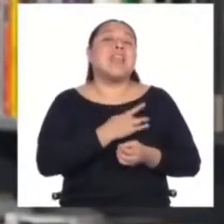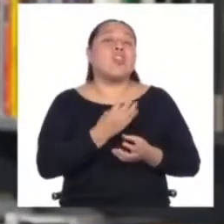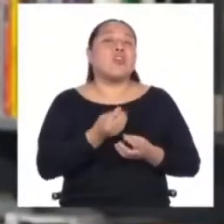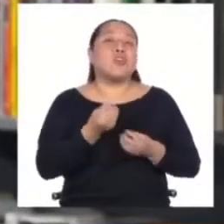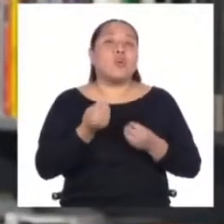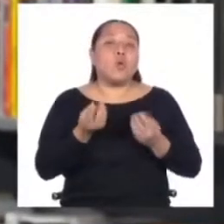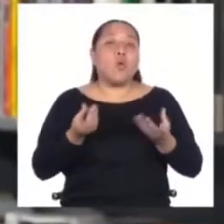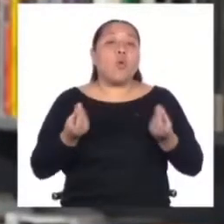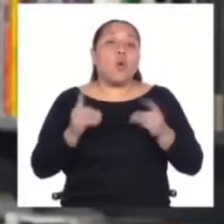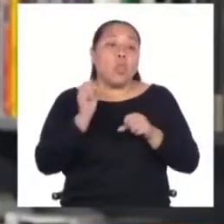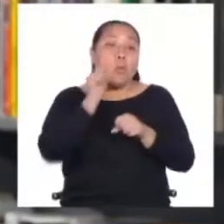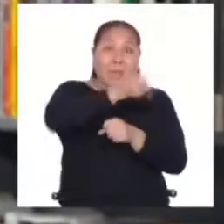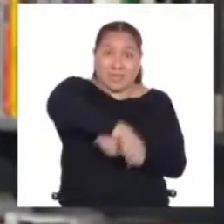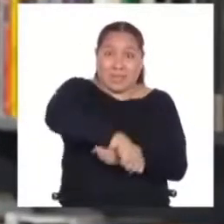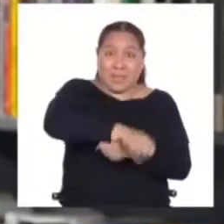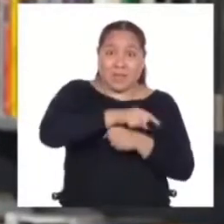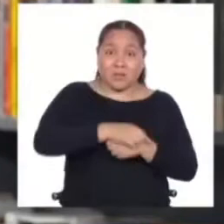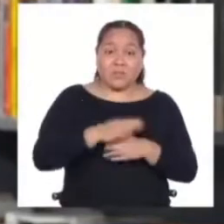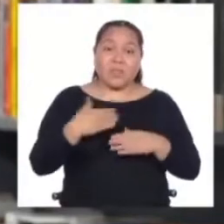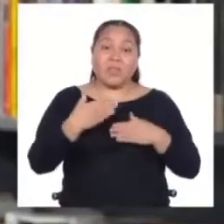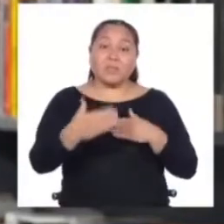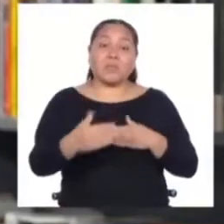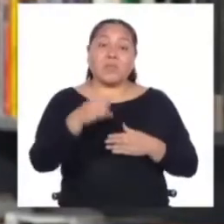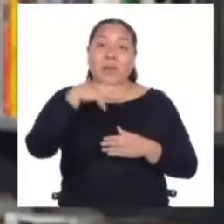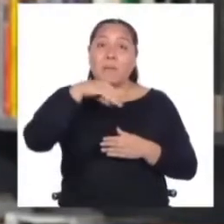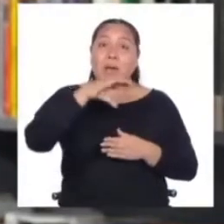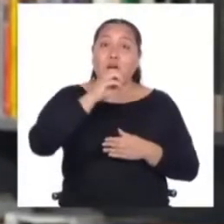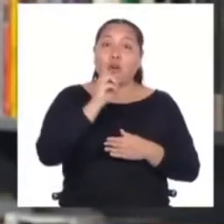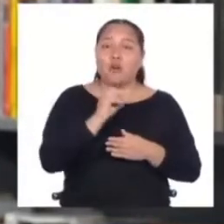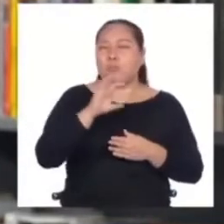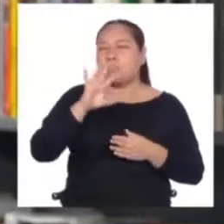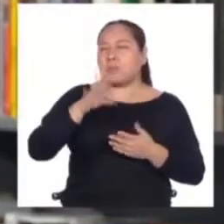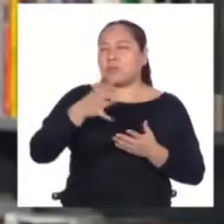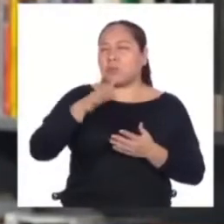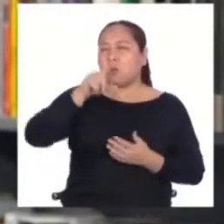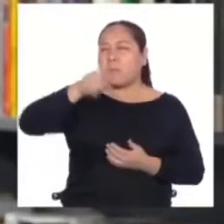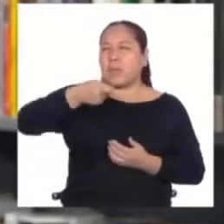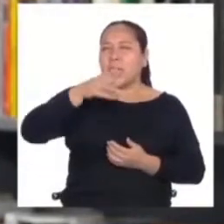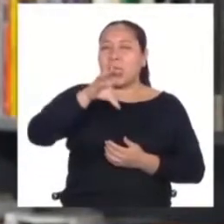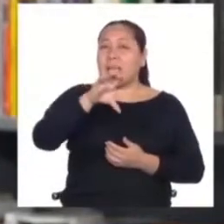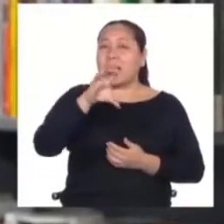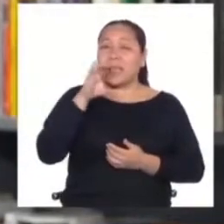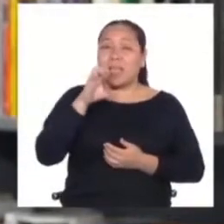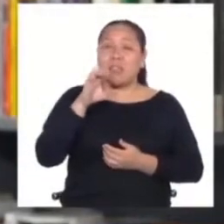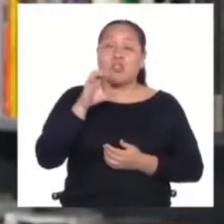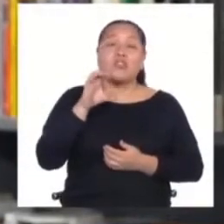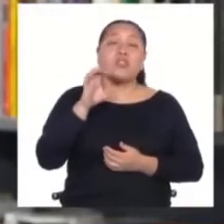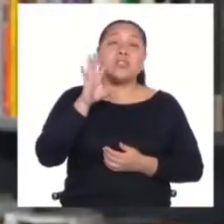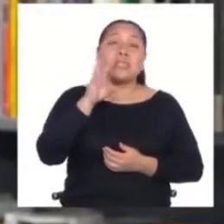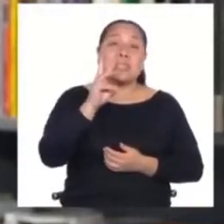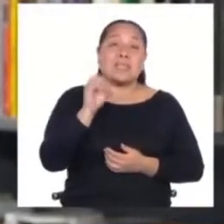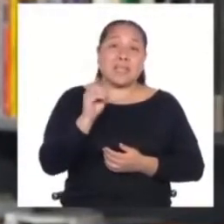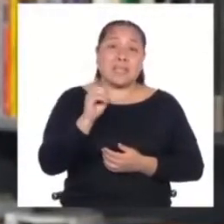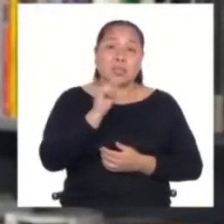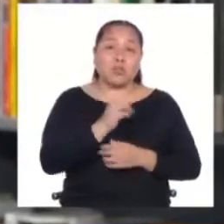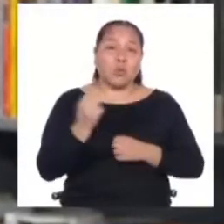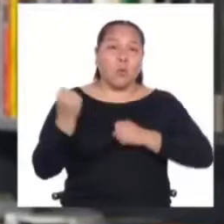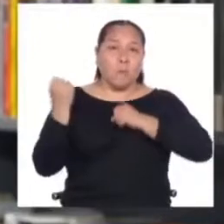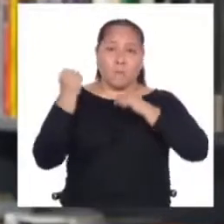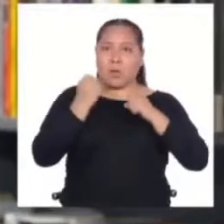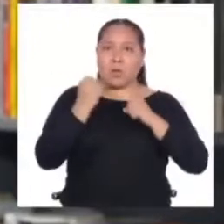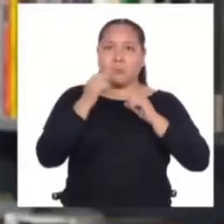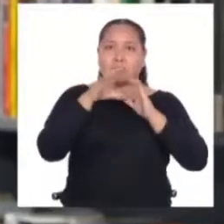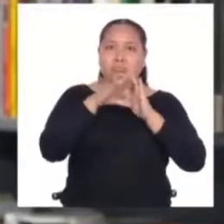y que progresivamente, para los años de Manco Inca, ya hacia la década de 1560, el poder de ellos era cada vez menor y,